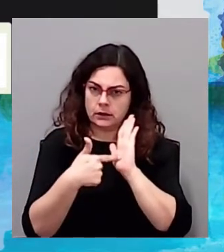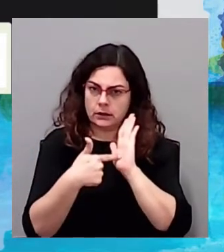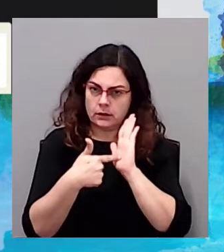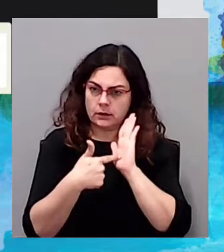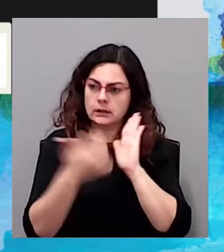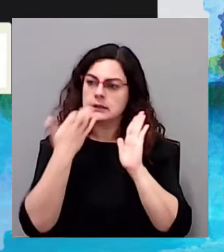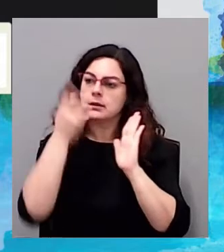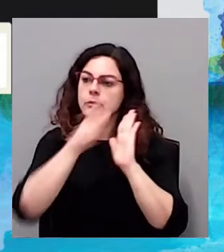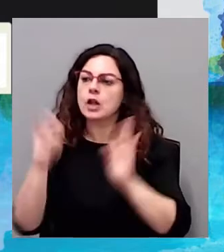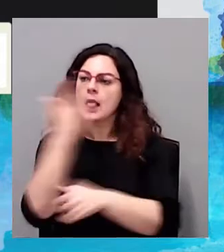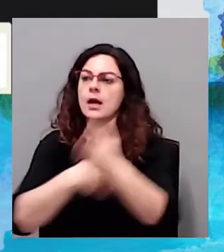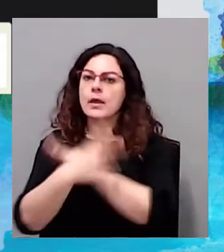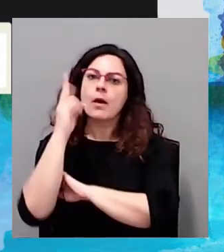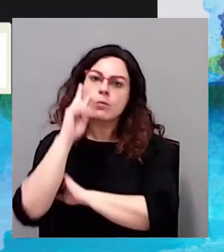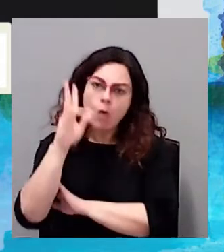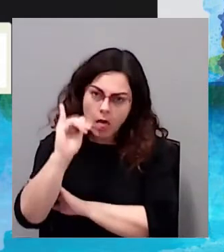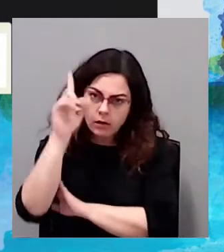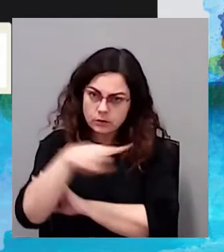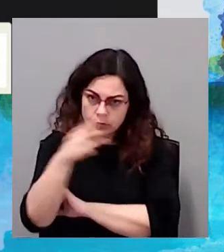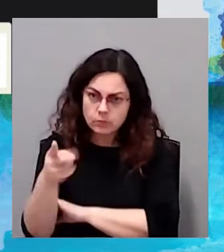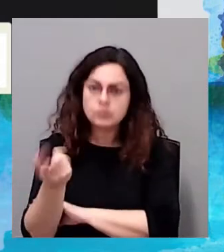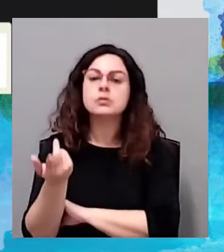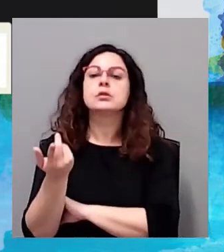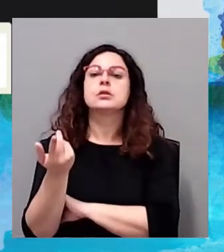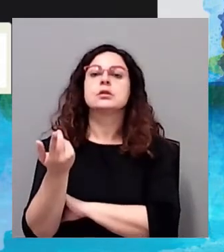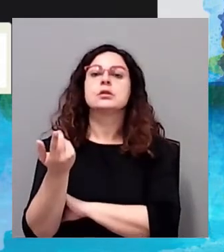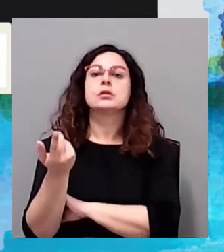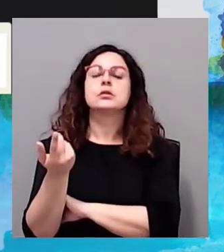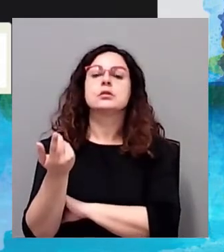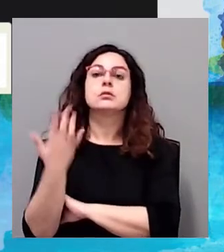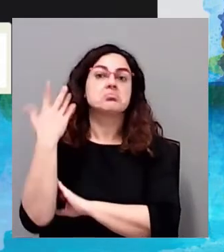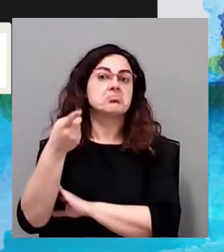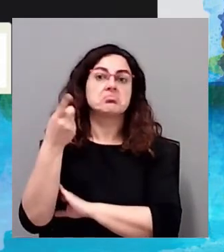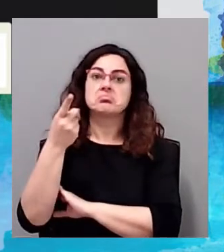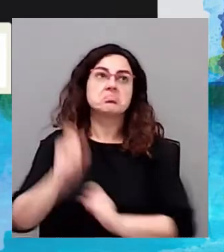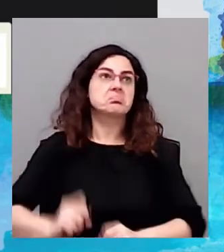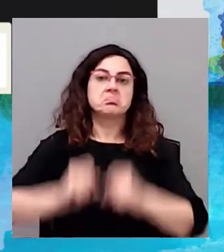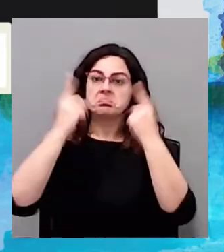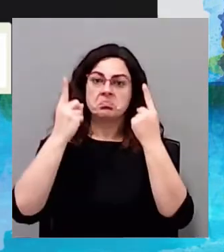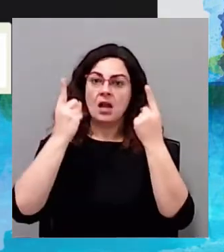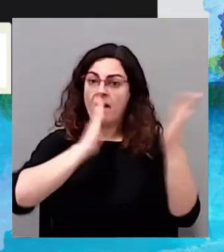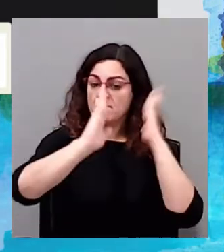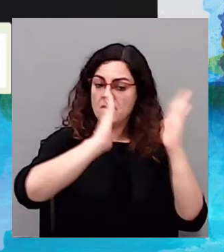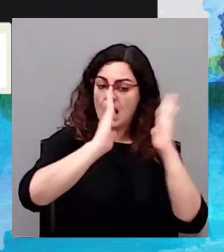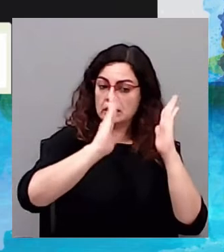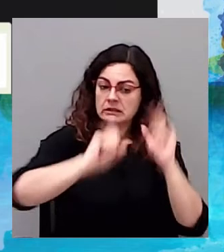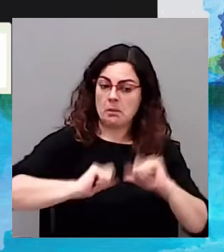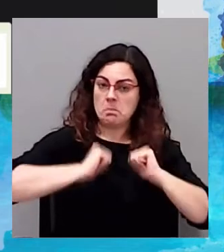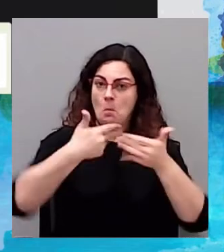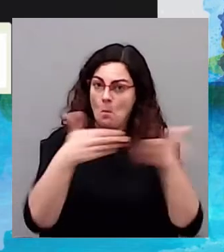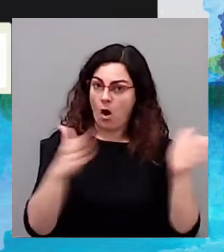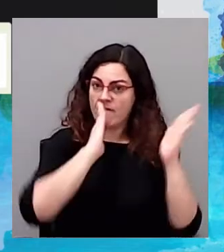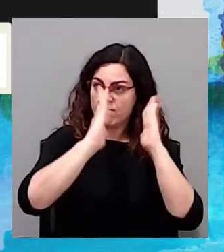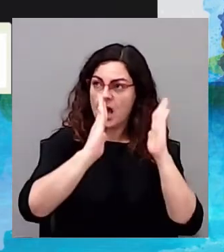visual, que esto en realidad puede cada vez hacerse más en las primeras etapas, y nosotras estamos